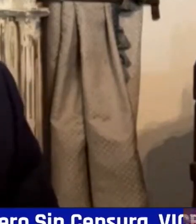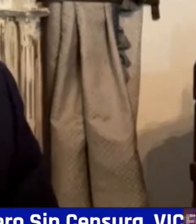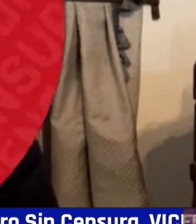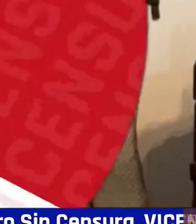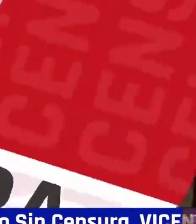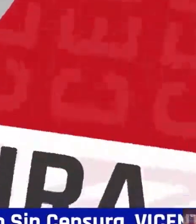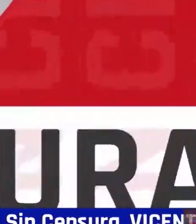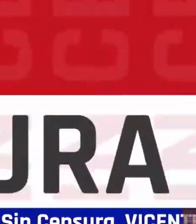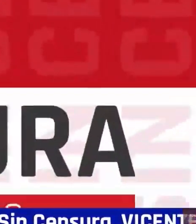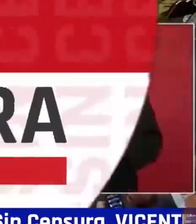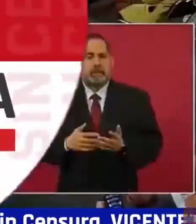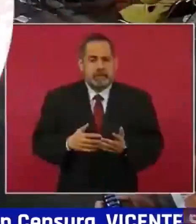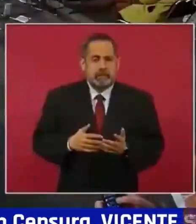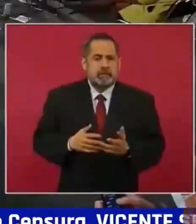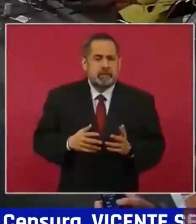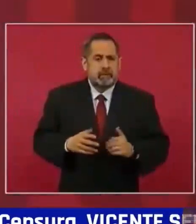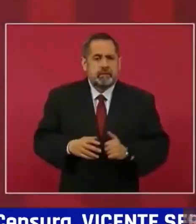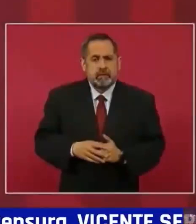hago.